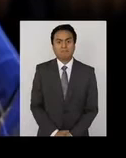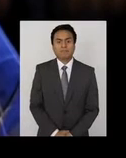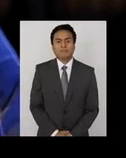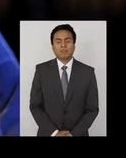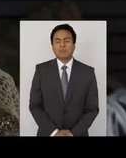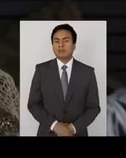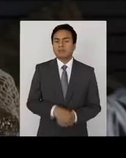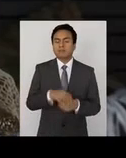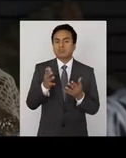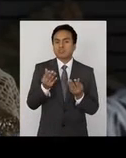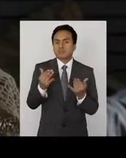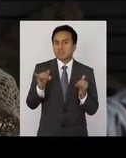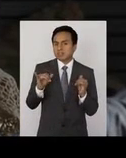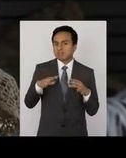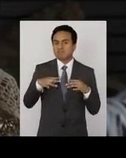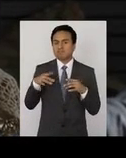mamá?